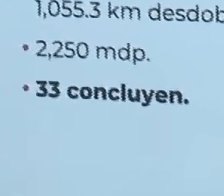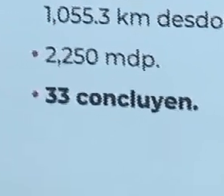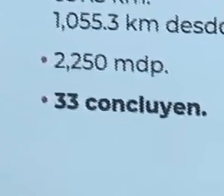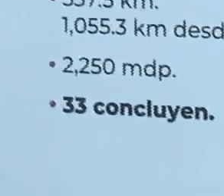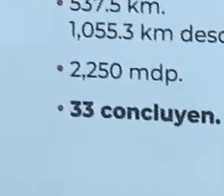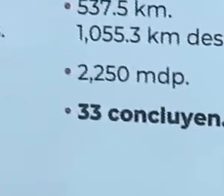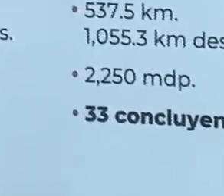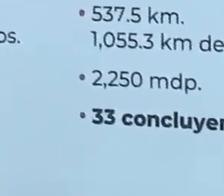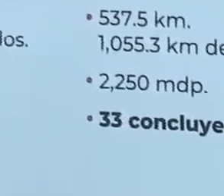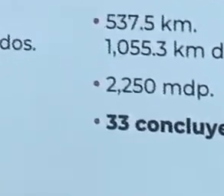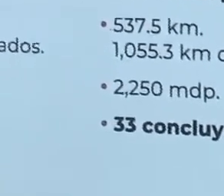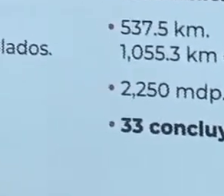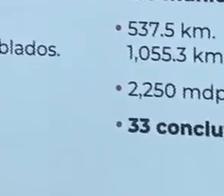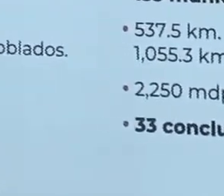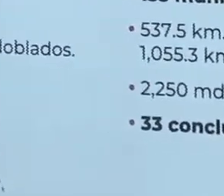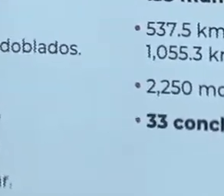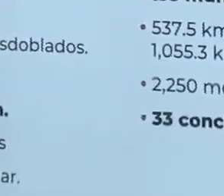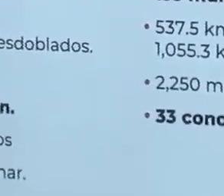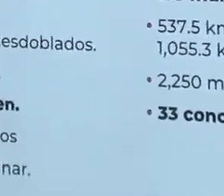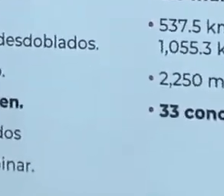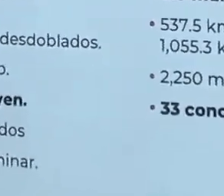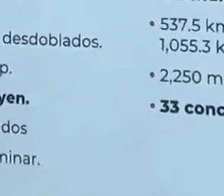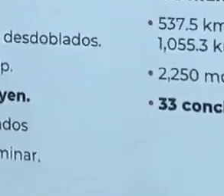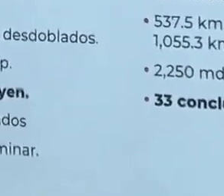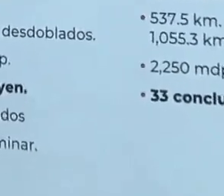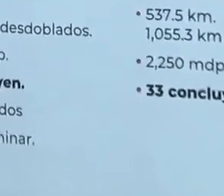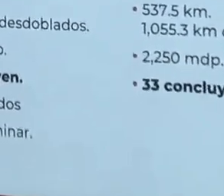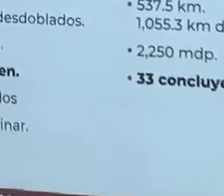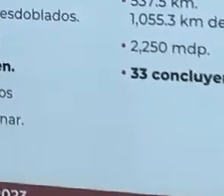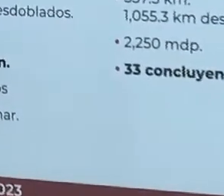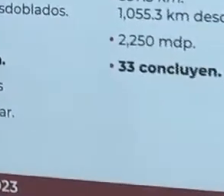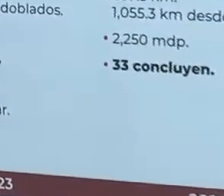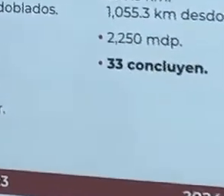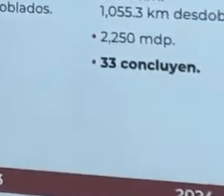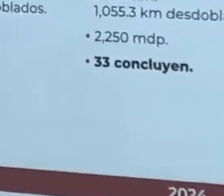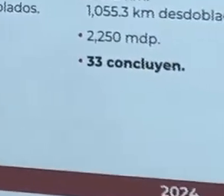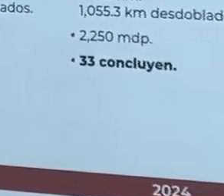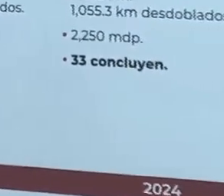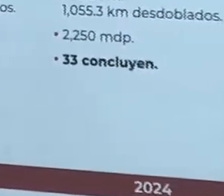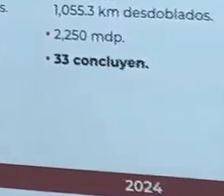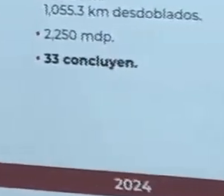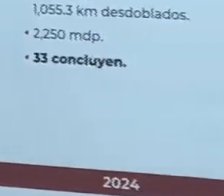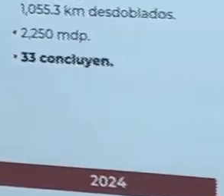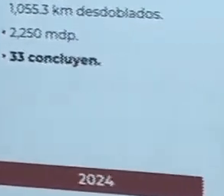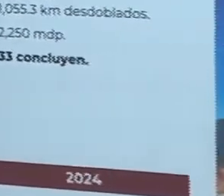todavía un buen tiempo. Ya para el próximo año tenemos autorizados